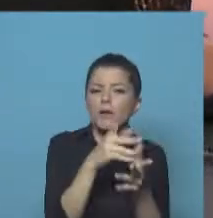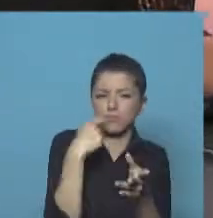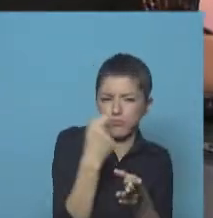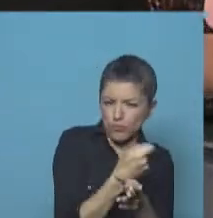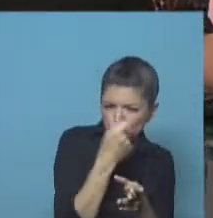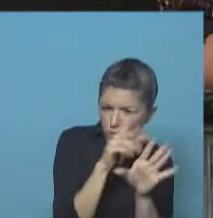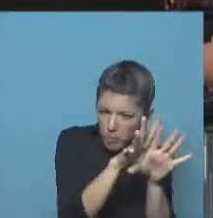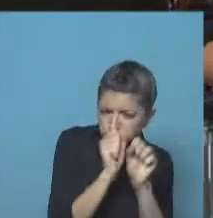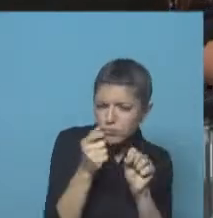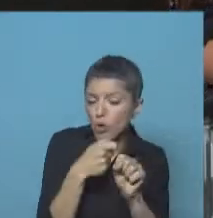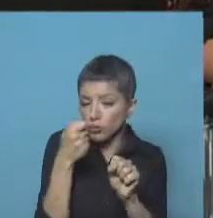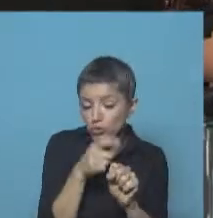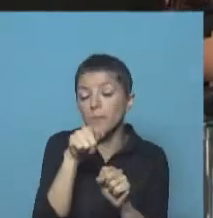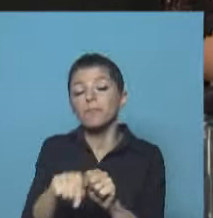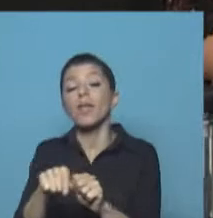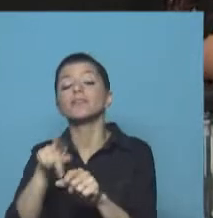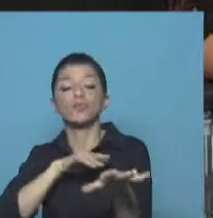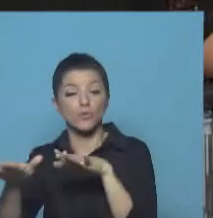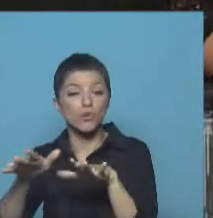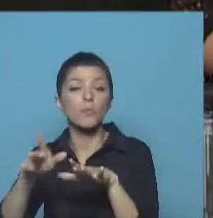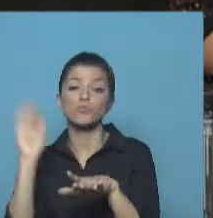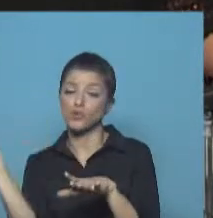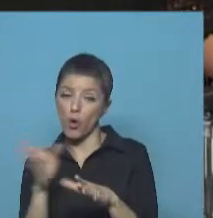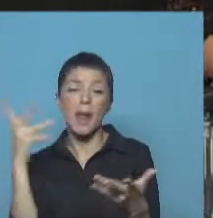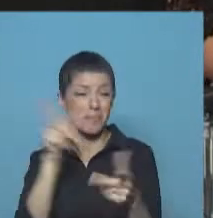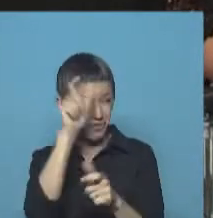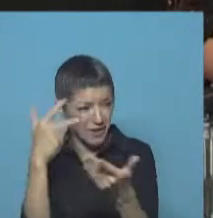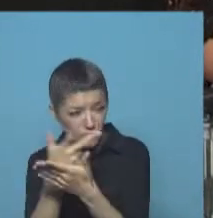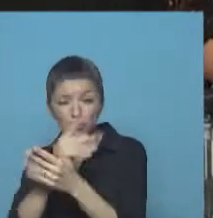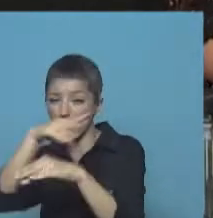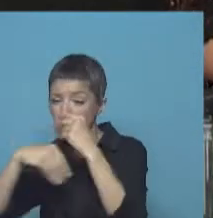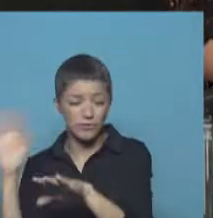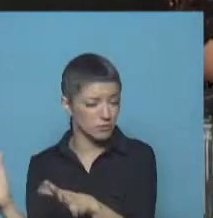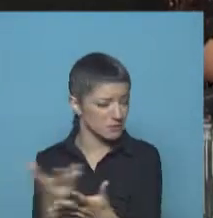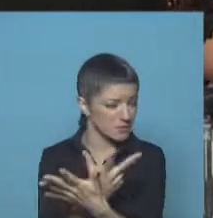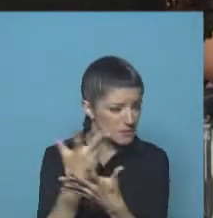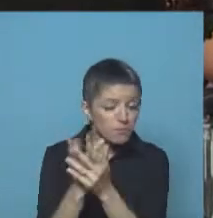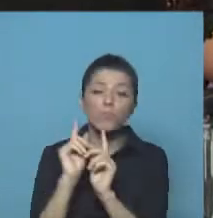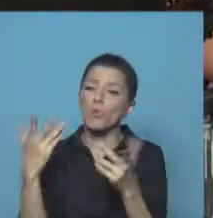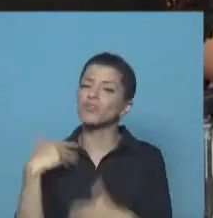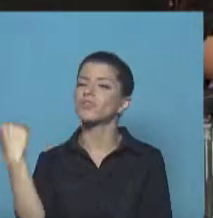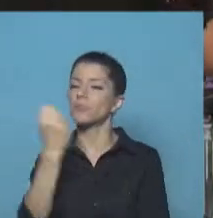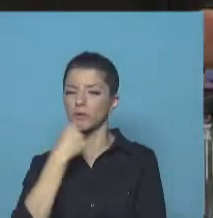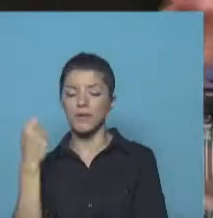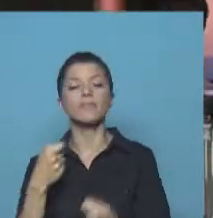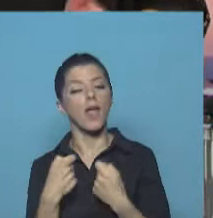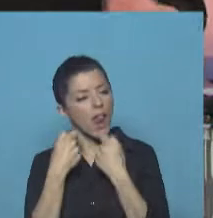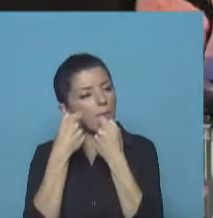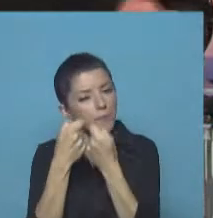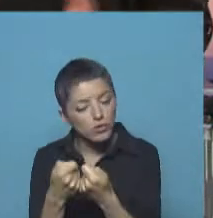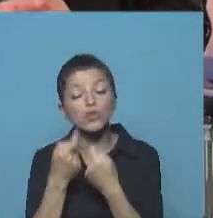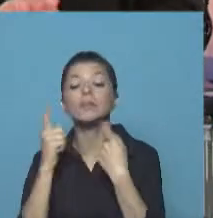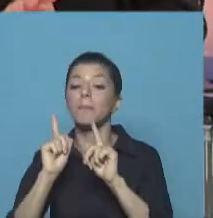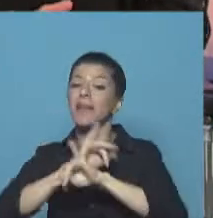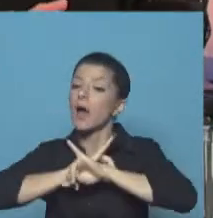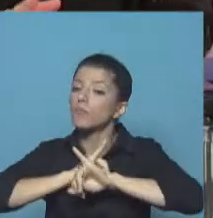a la víctima de manera directa sino también a toda su familia por eso es importante la contención y también la concientización y se está inaugurando